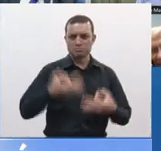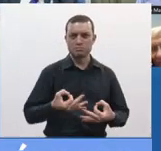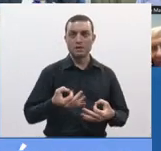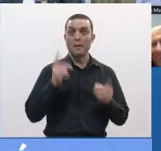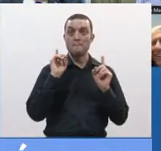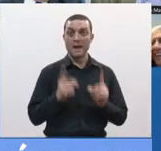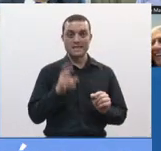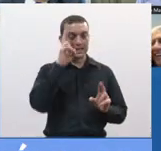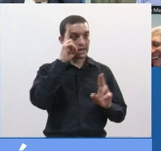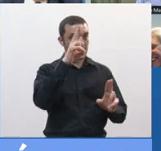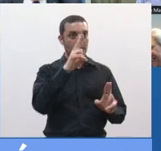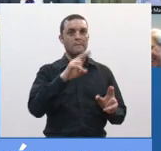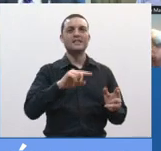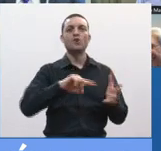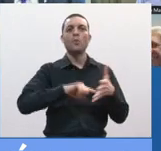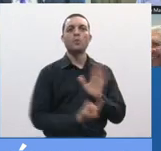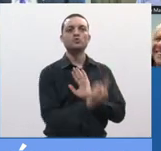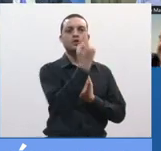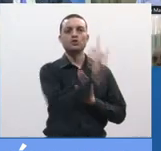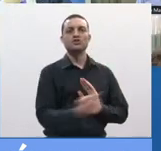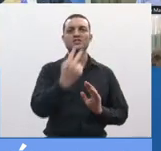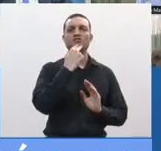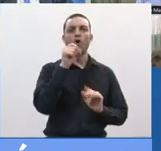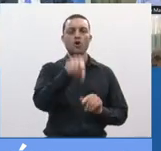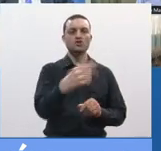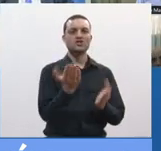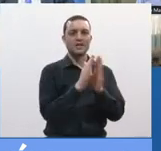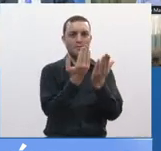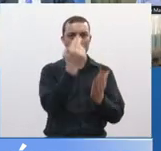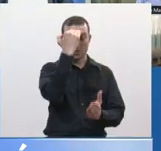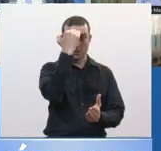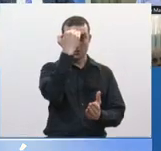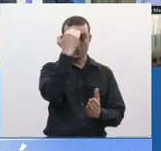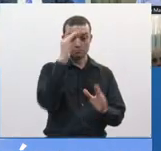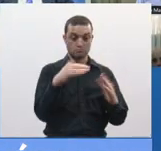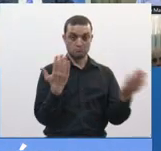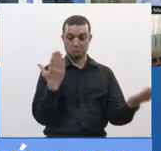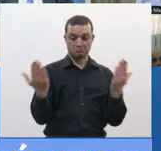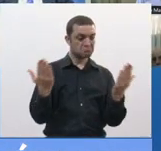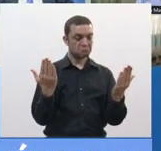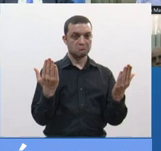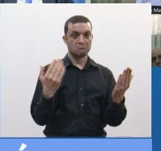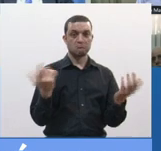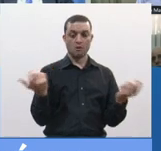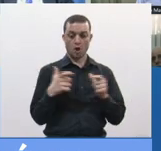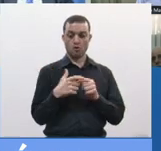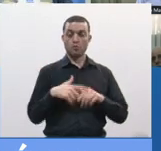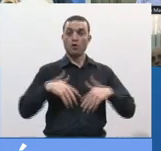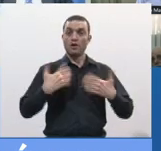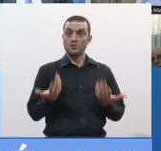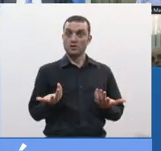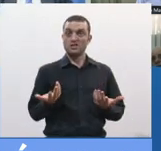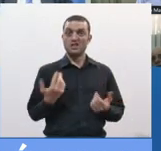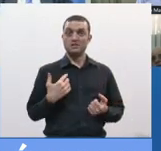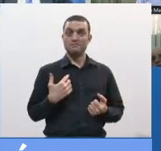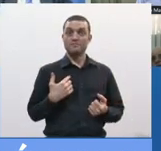del artículo 111 de la Constitución Nacional, por lo cual entiende que estas objeciones